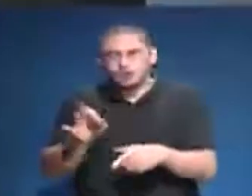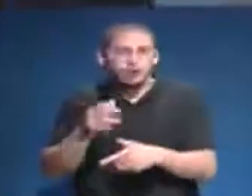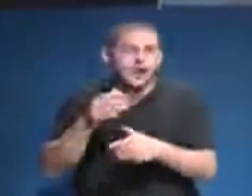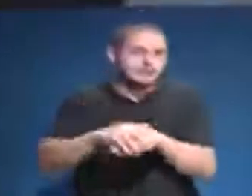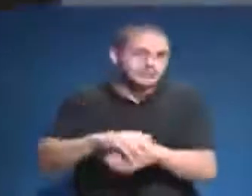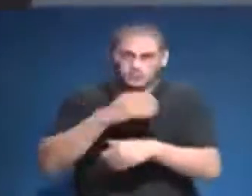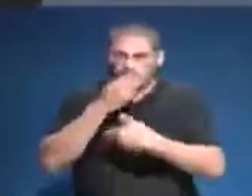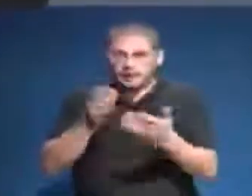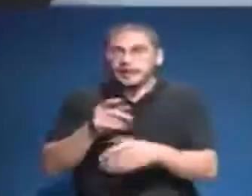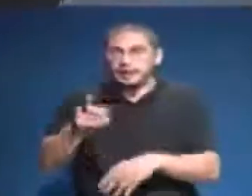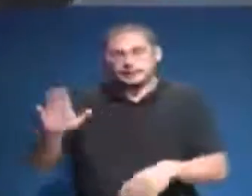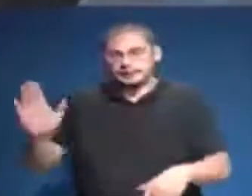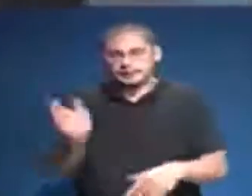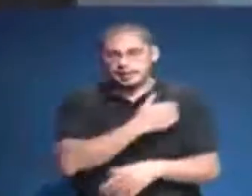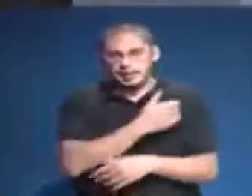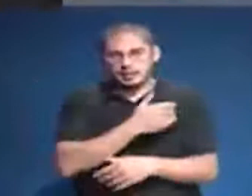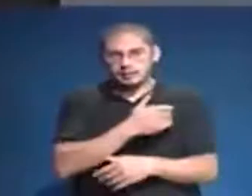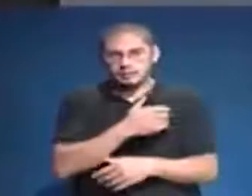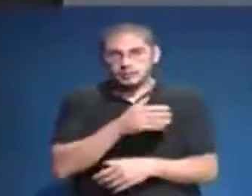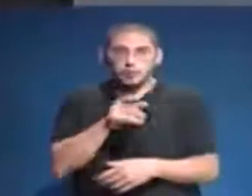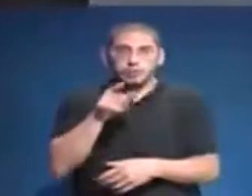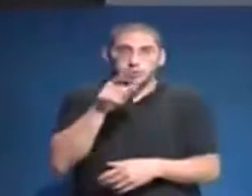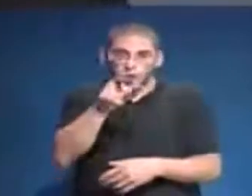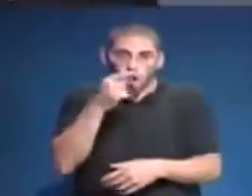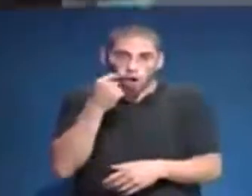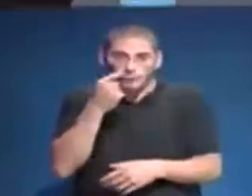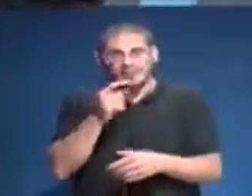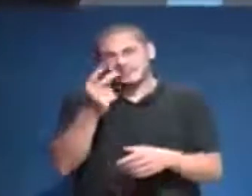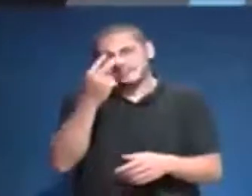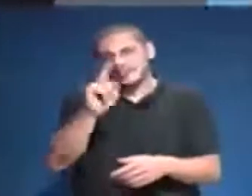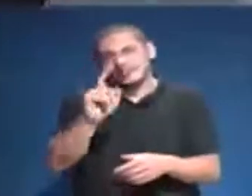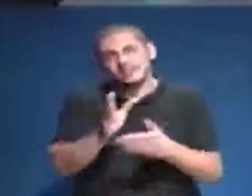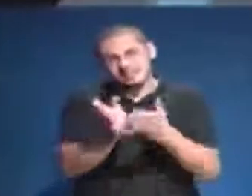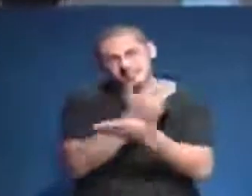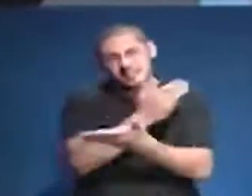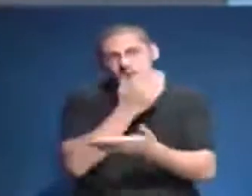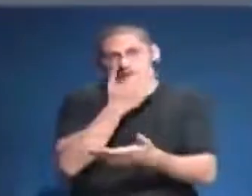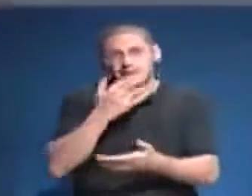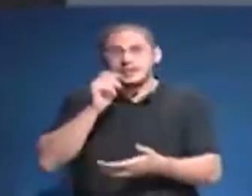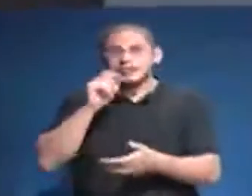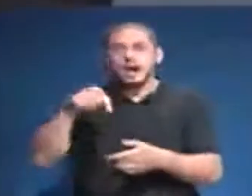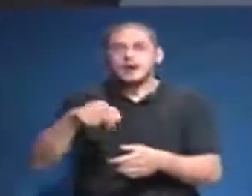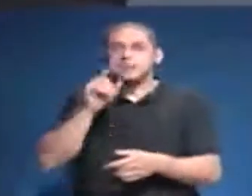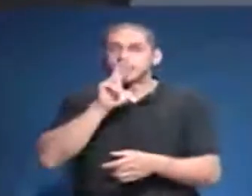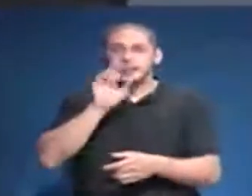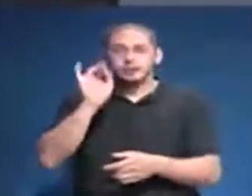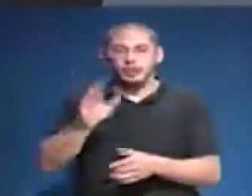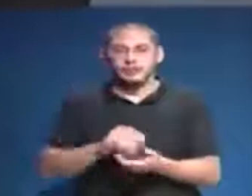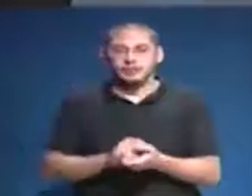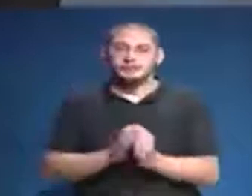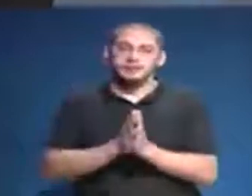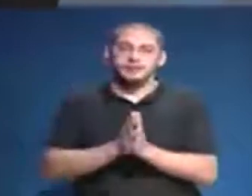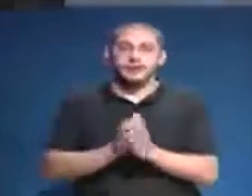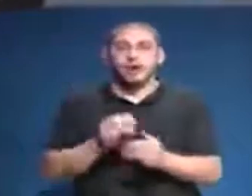amigo, sacalo. O vos, que sos hombre, salí, no veas. Esta parte es para las chicas. Así